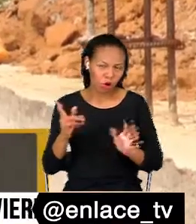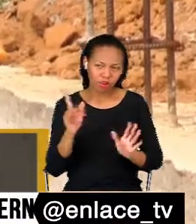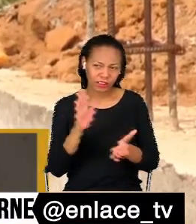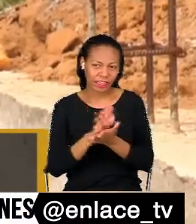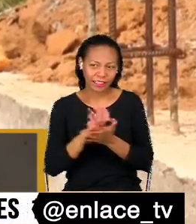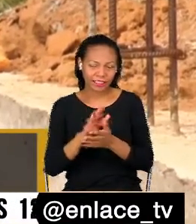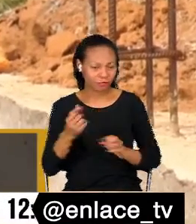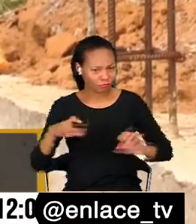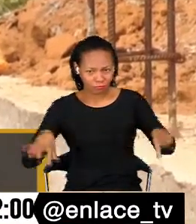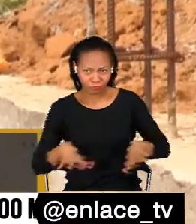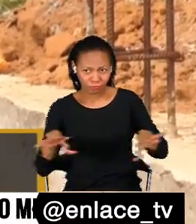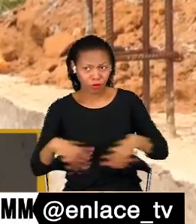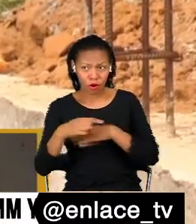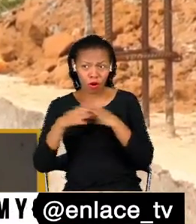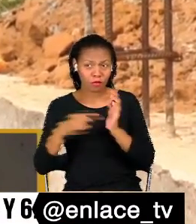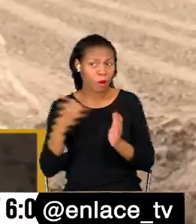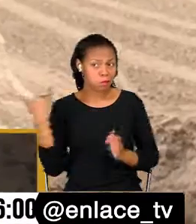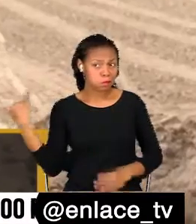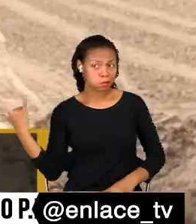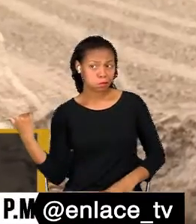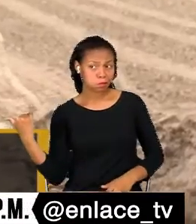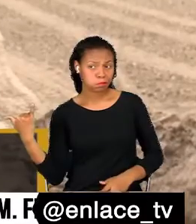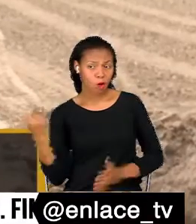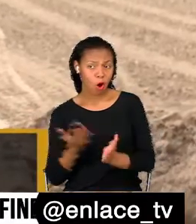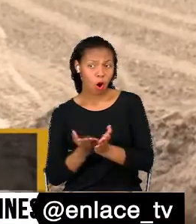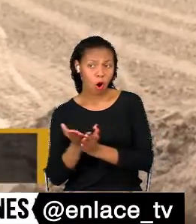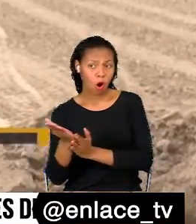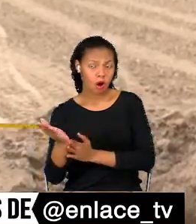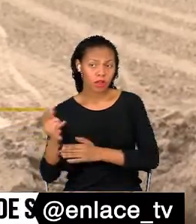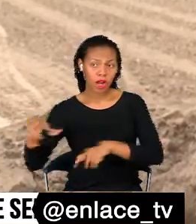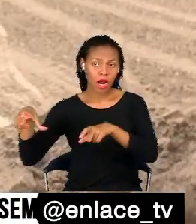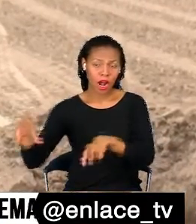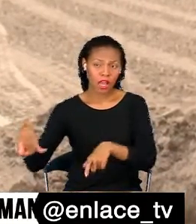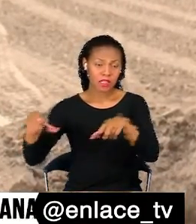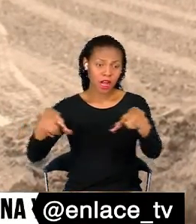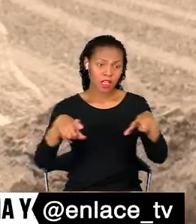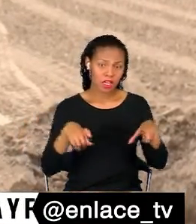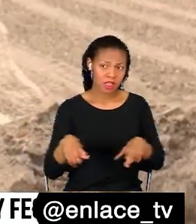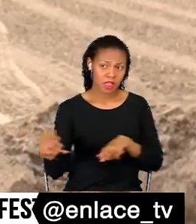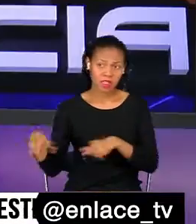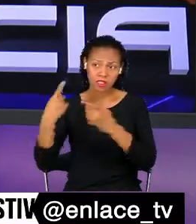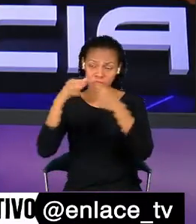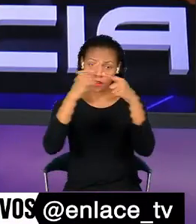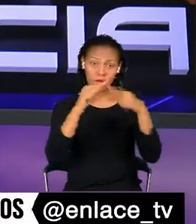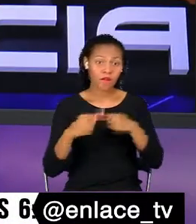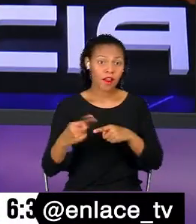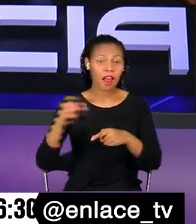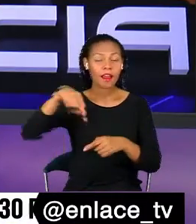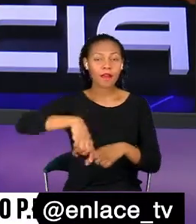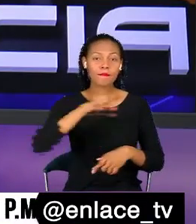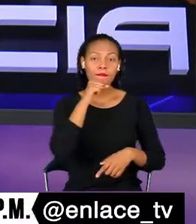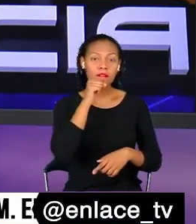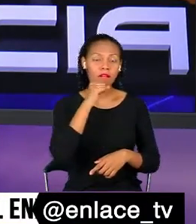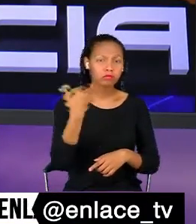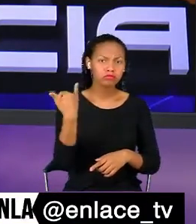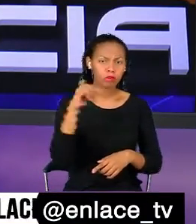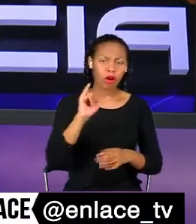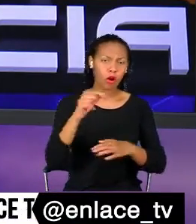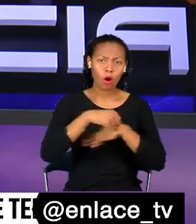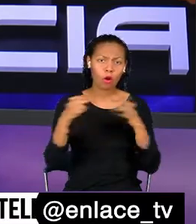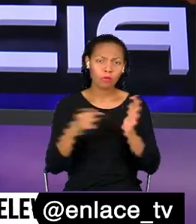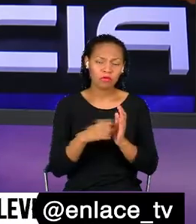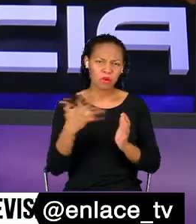obra hace parte de otras que se adelantan en diferentes canchas del municipio a un costo de 10 mil millones de pesos. Presidente de la Junta de Acción